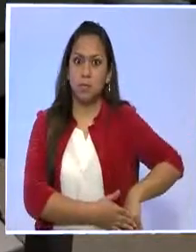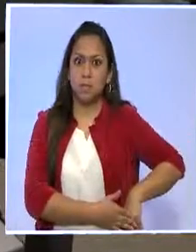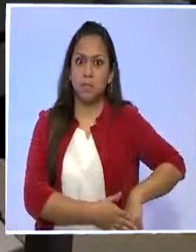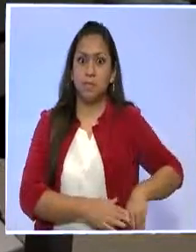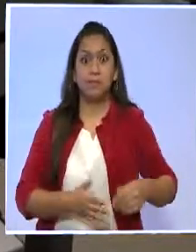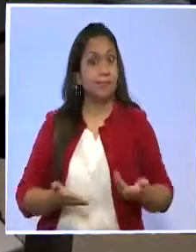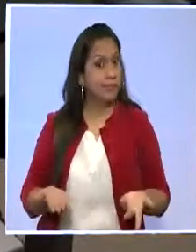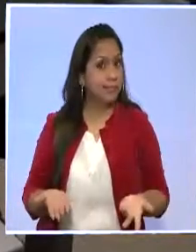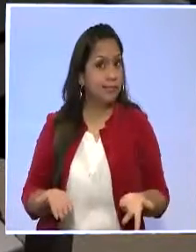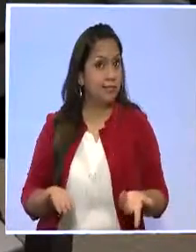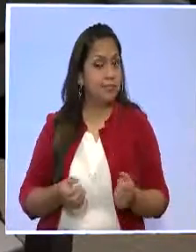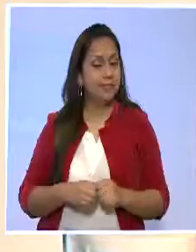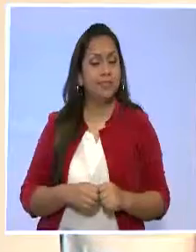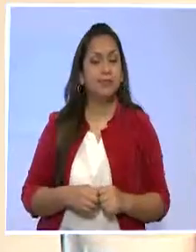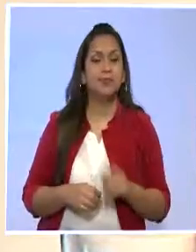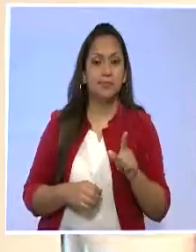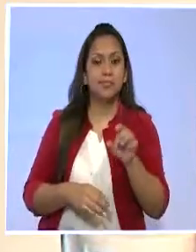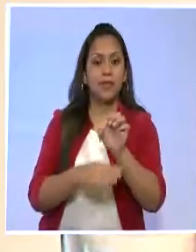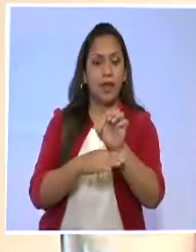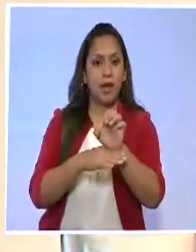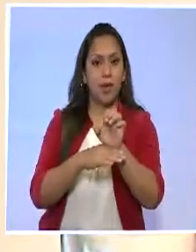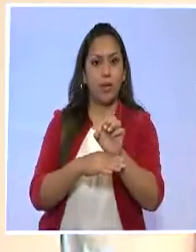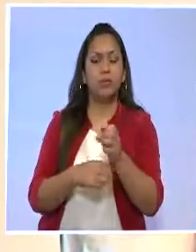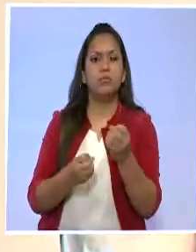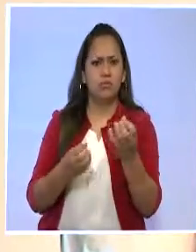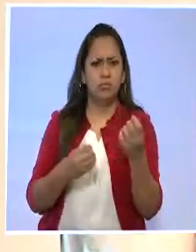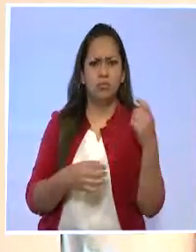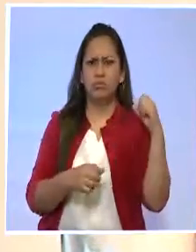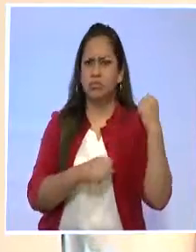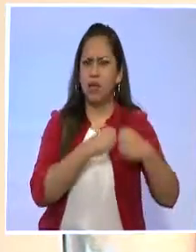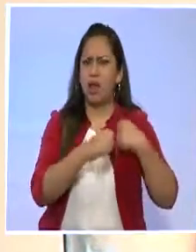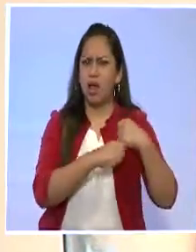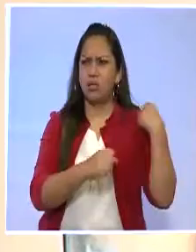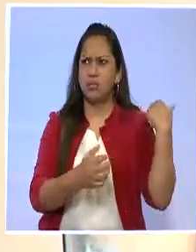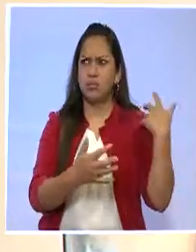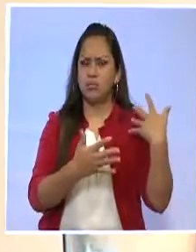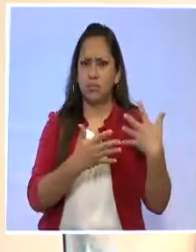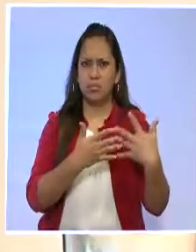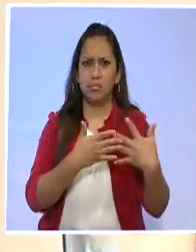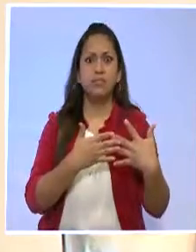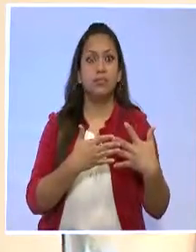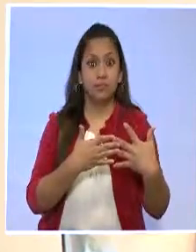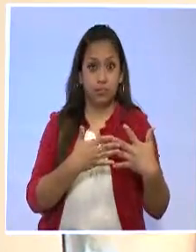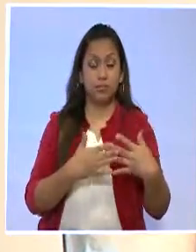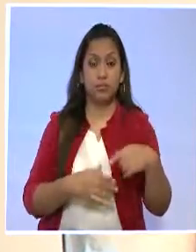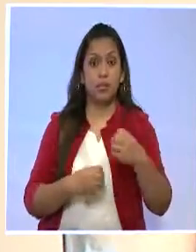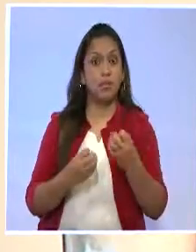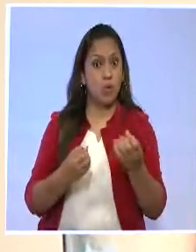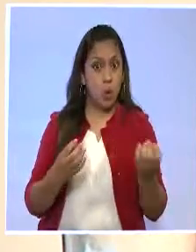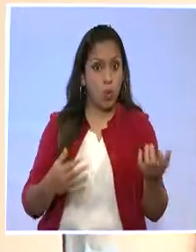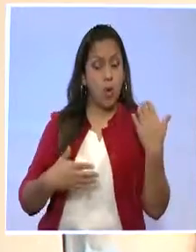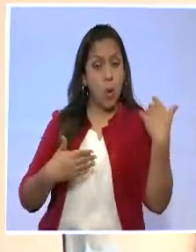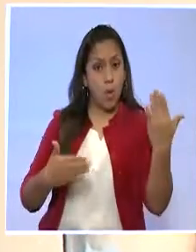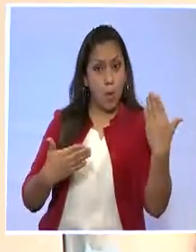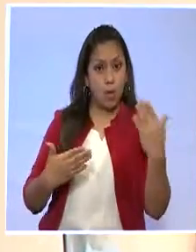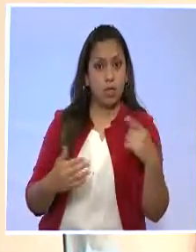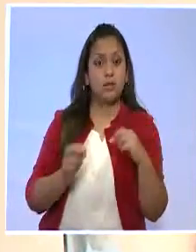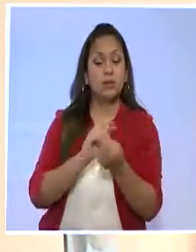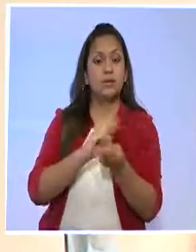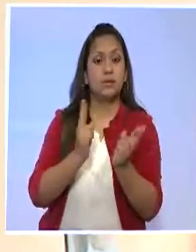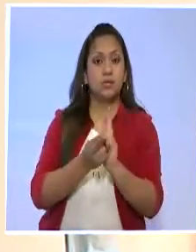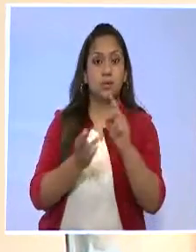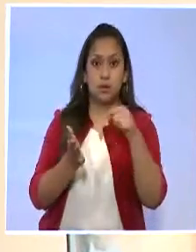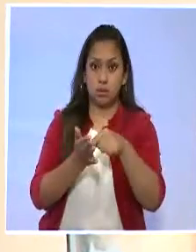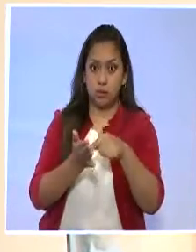debate que de una u otra manera en el ecuador lo hemos estado haciendo durante los últimos años cuando justamente muchas de nuestras políticas y reformas tributarias y